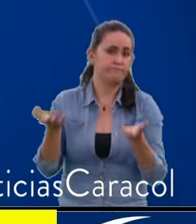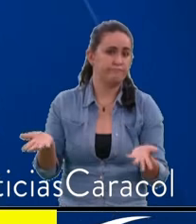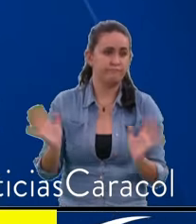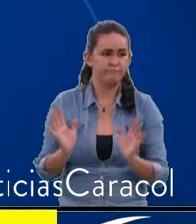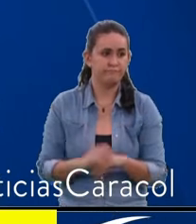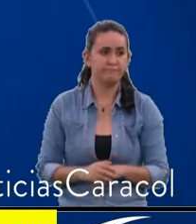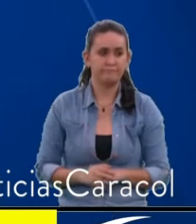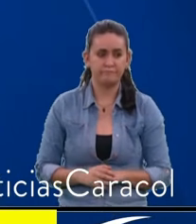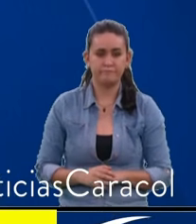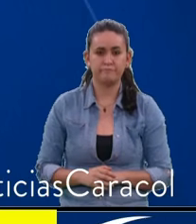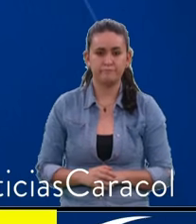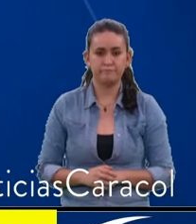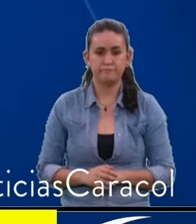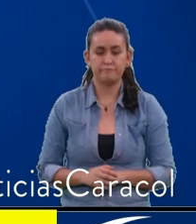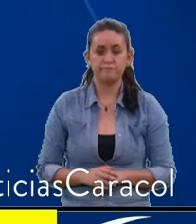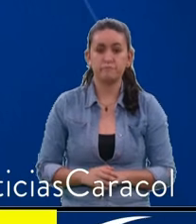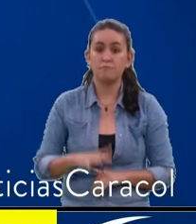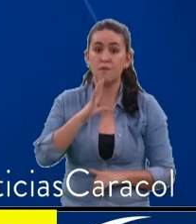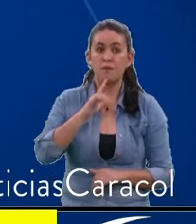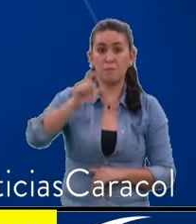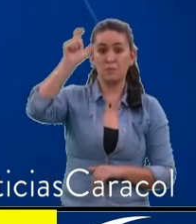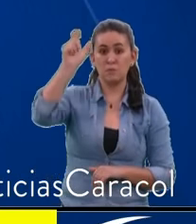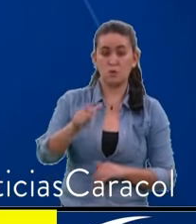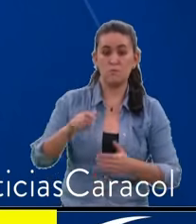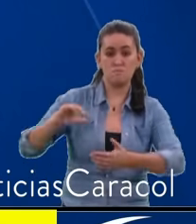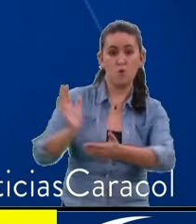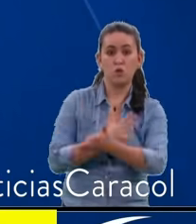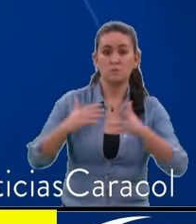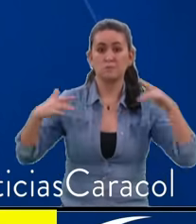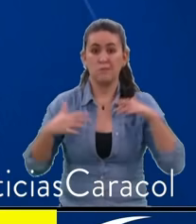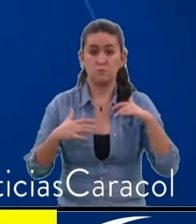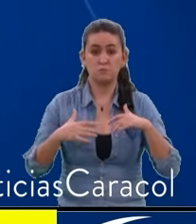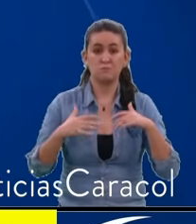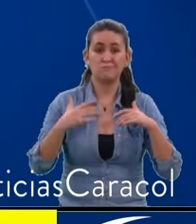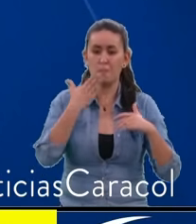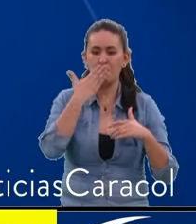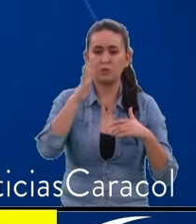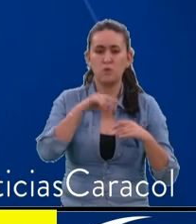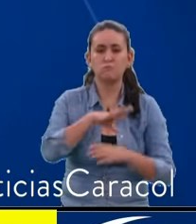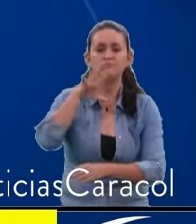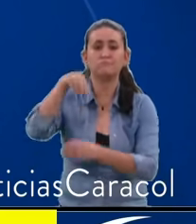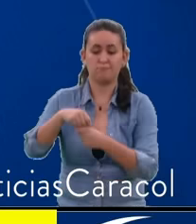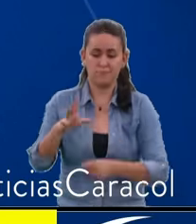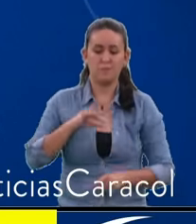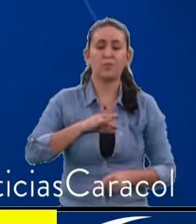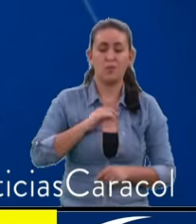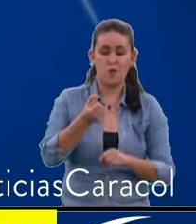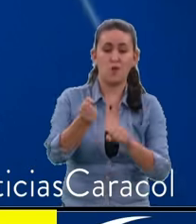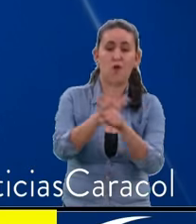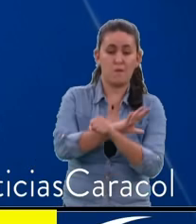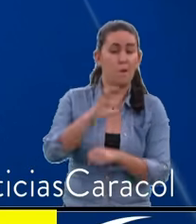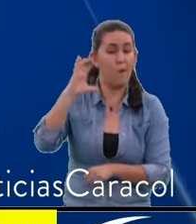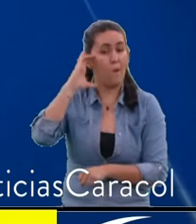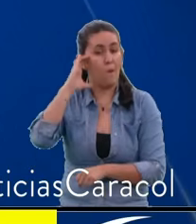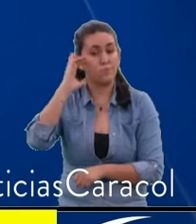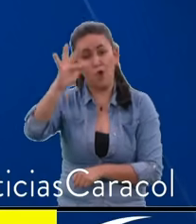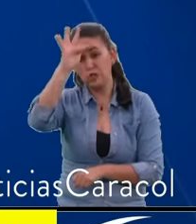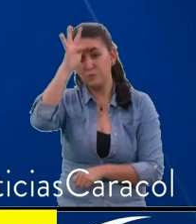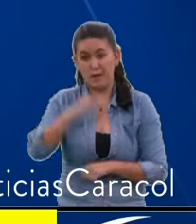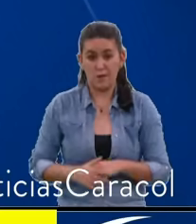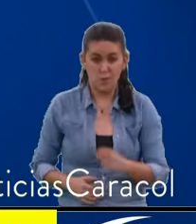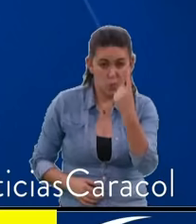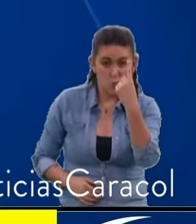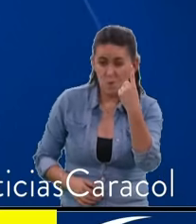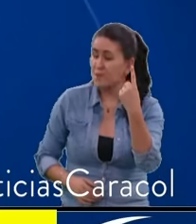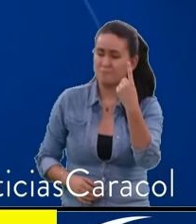Uno de los músicos que participó de la celebración se encuentra en una unidad de cuidados intensivos tras resultar positivo para COVID, pero no fue el único